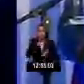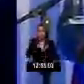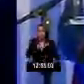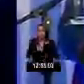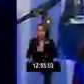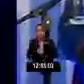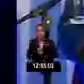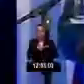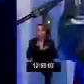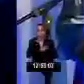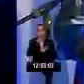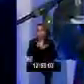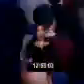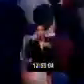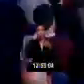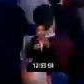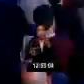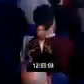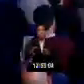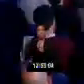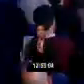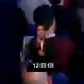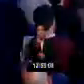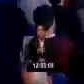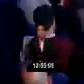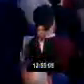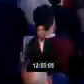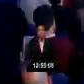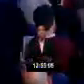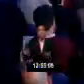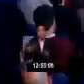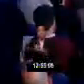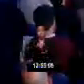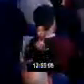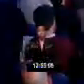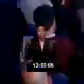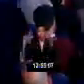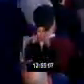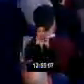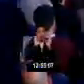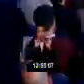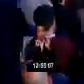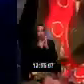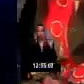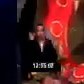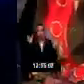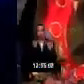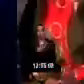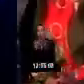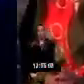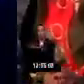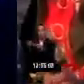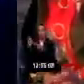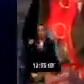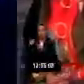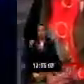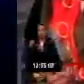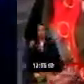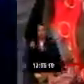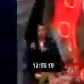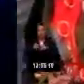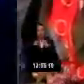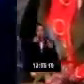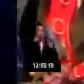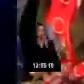pasos firmes y sin amilanarnos. La información que se recabe tras la auditoría será entregada a la Fiscalía General del Estado para que dé paso a